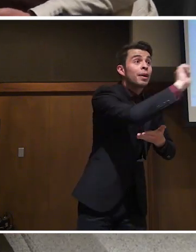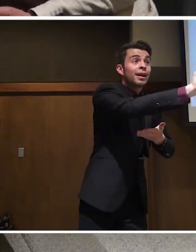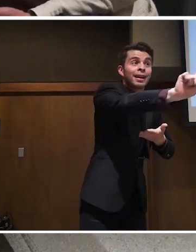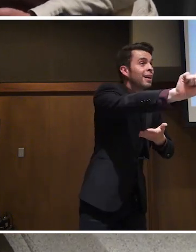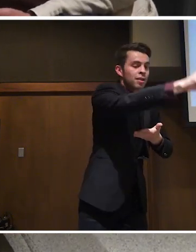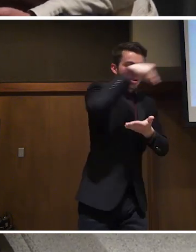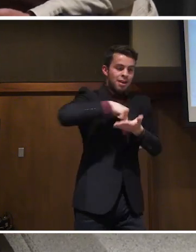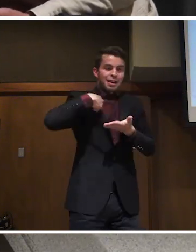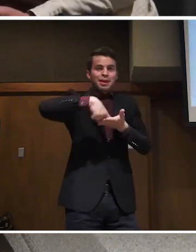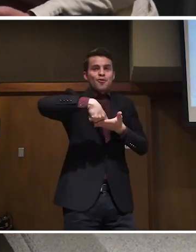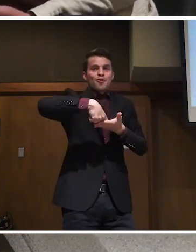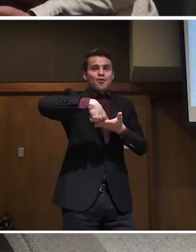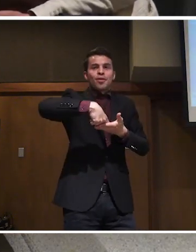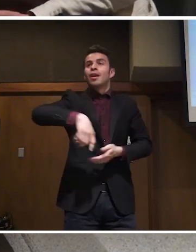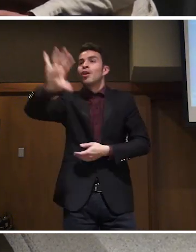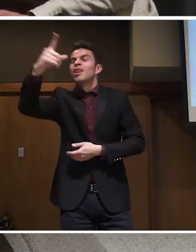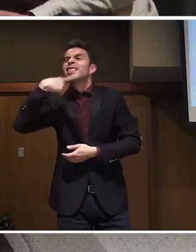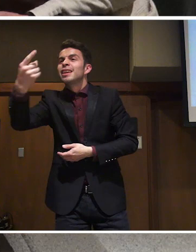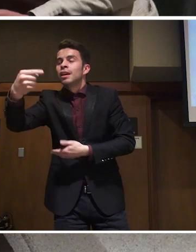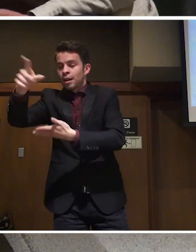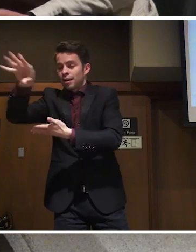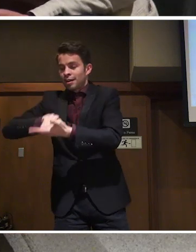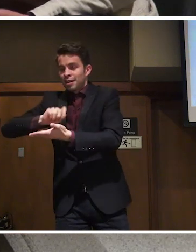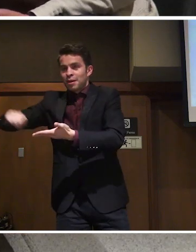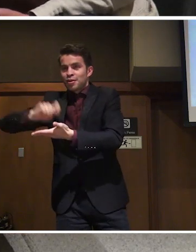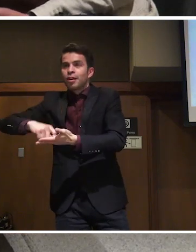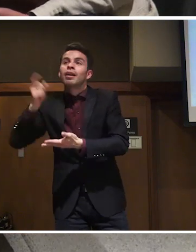a los del español. Entonces, hay